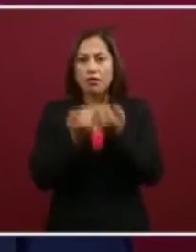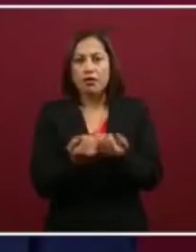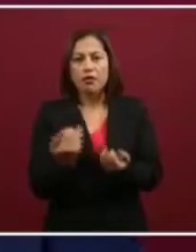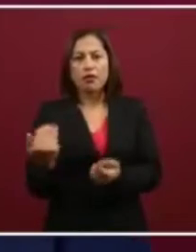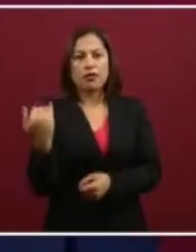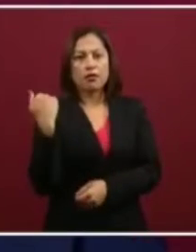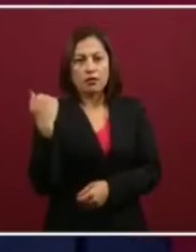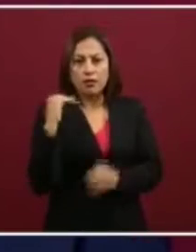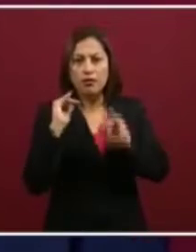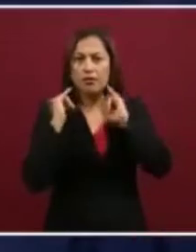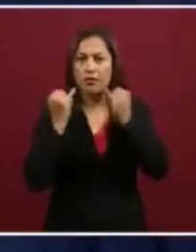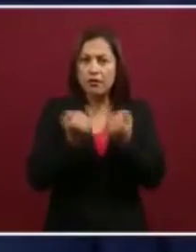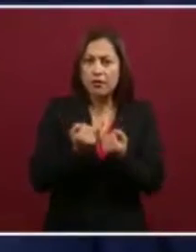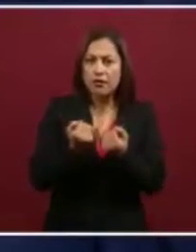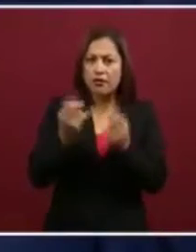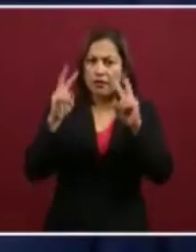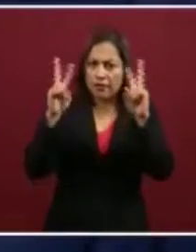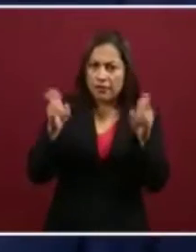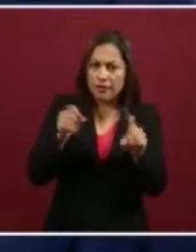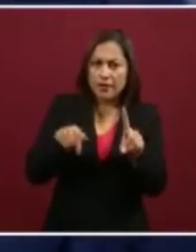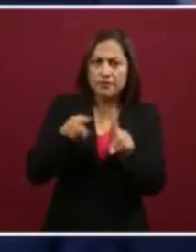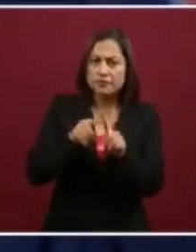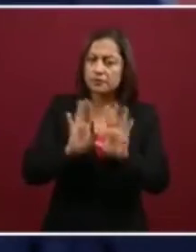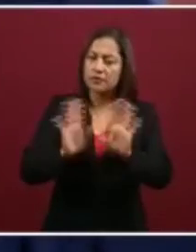para tratar ese tema.